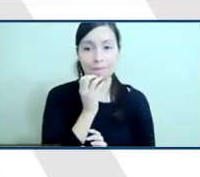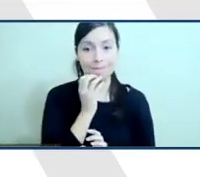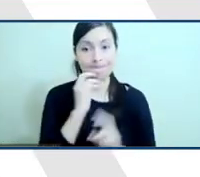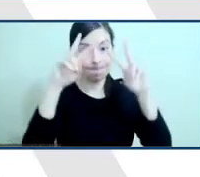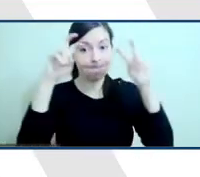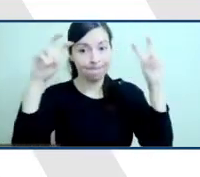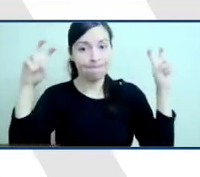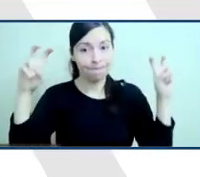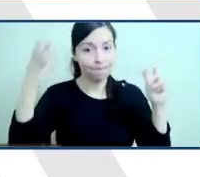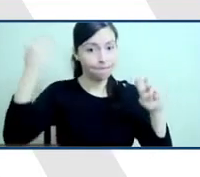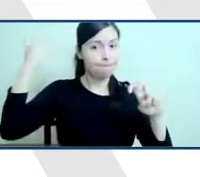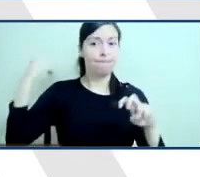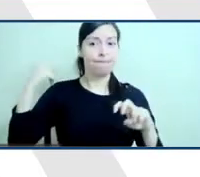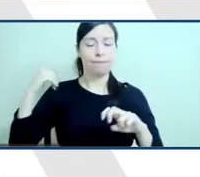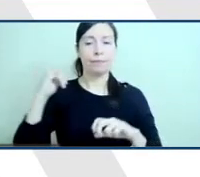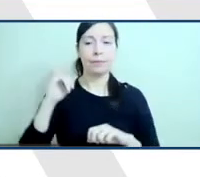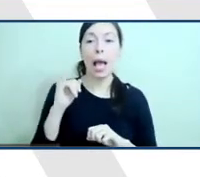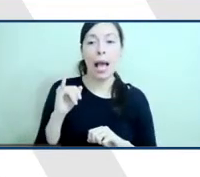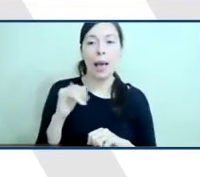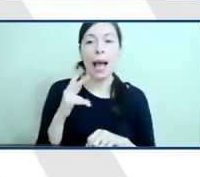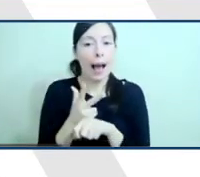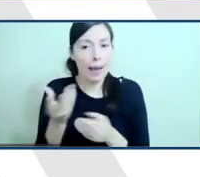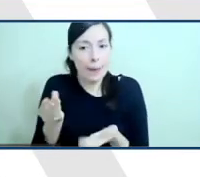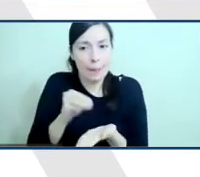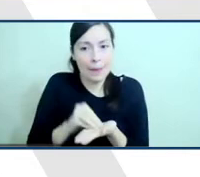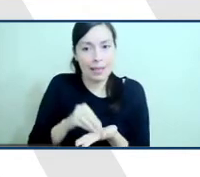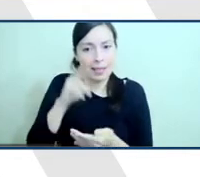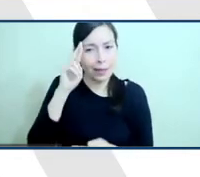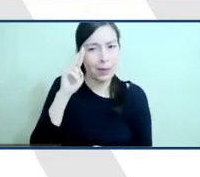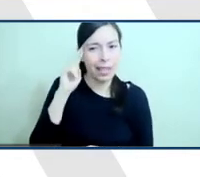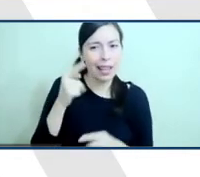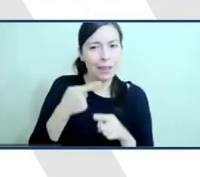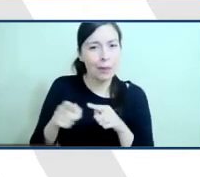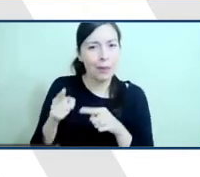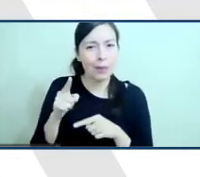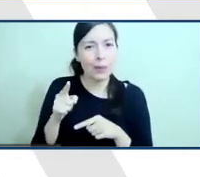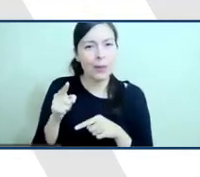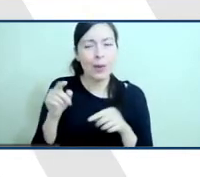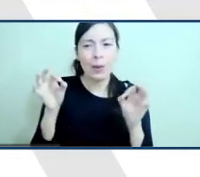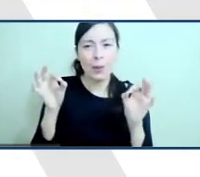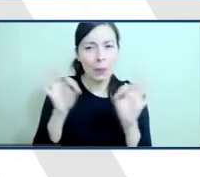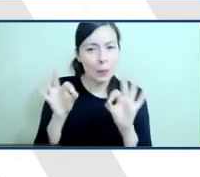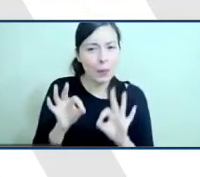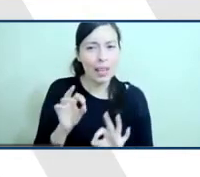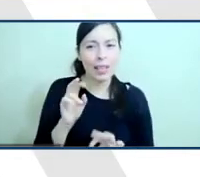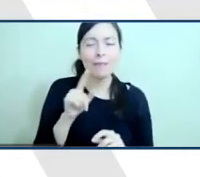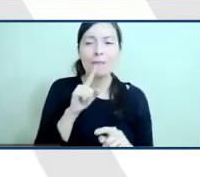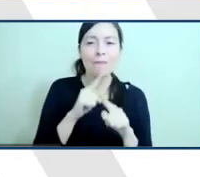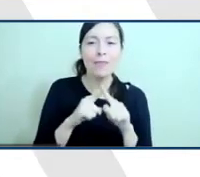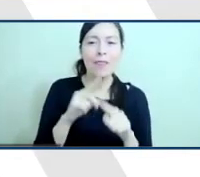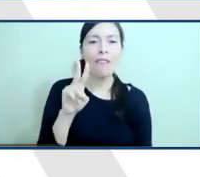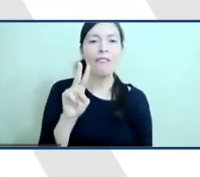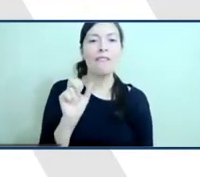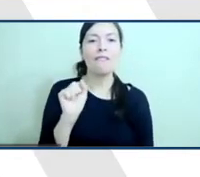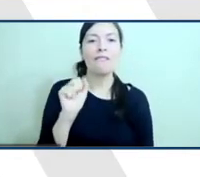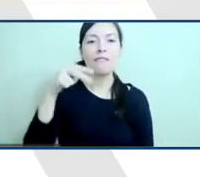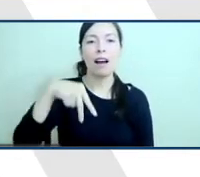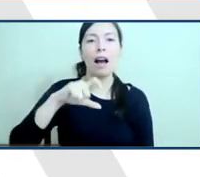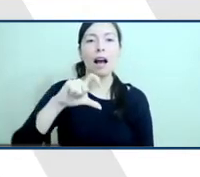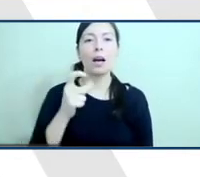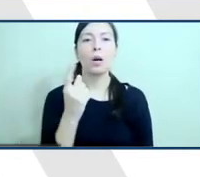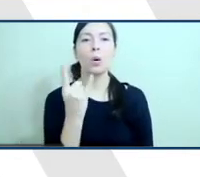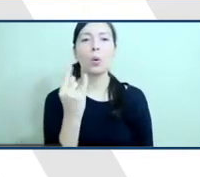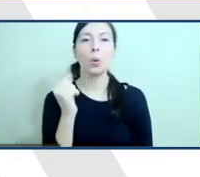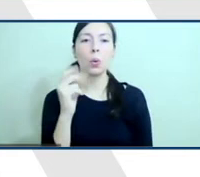más. Recuerden que habíamos hablado de Moonwatch, pero también de Vanguard. Y les voy a leer